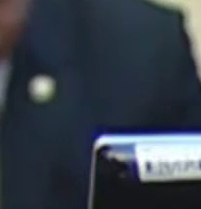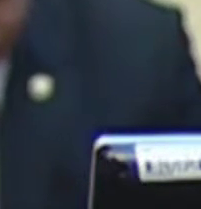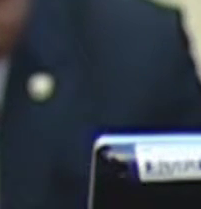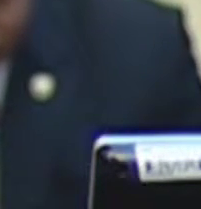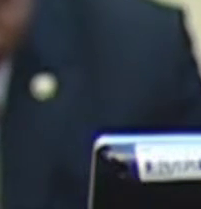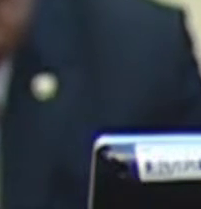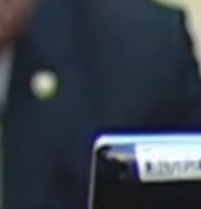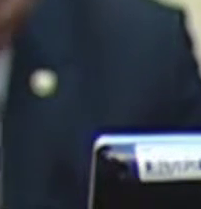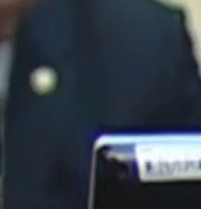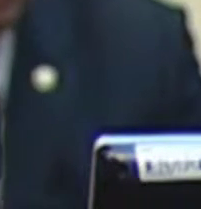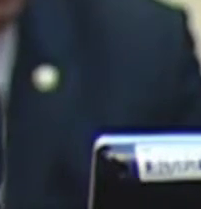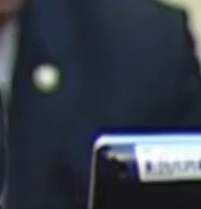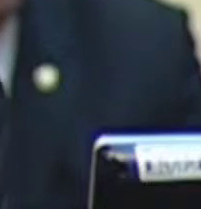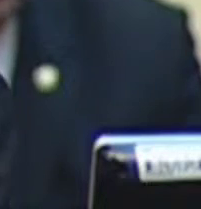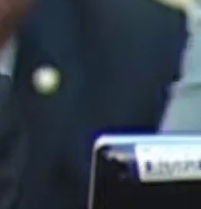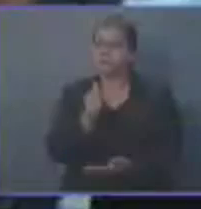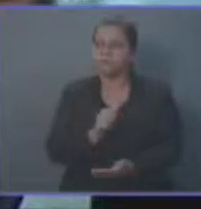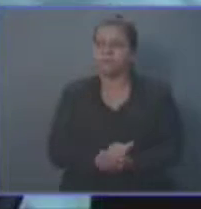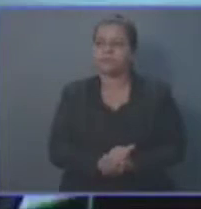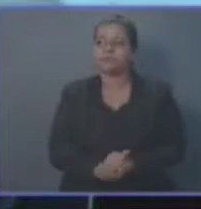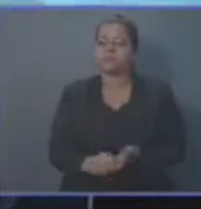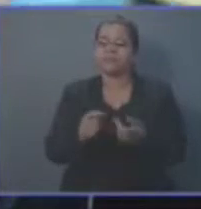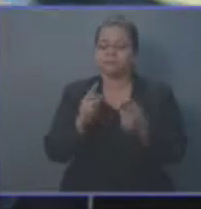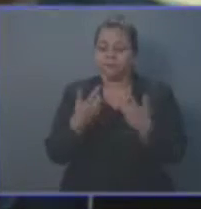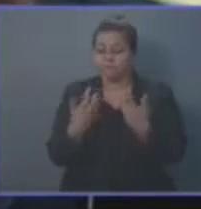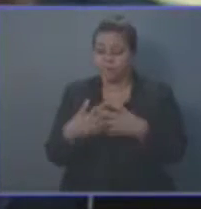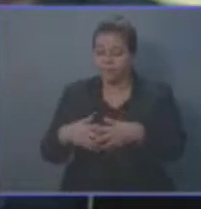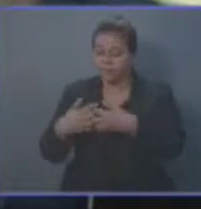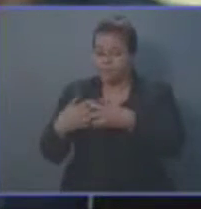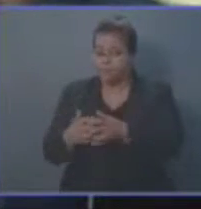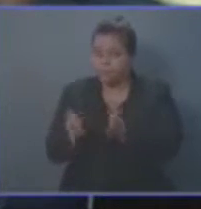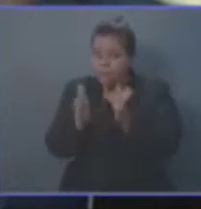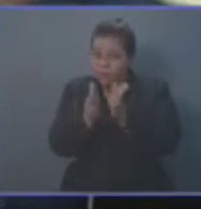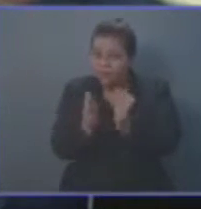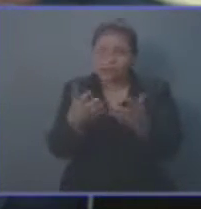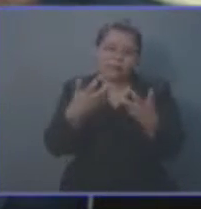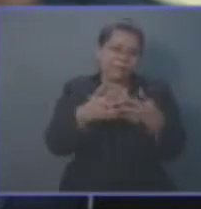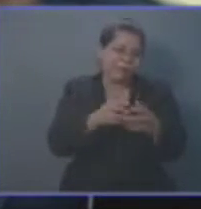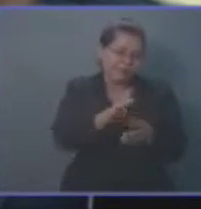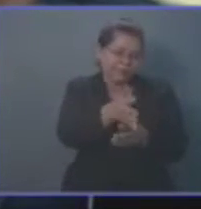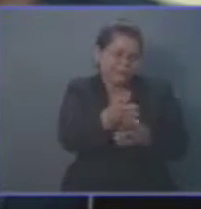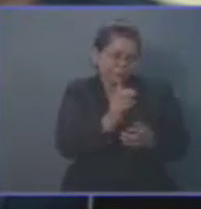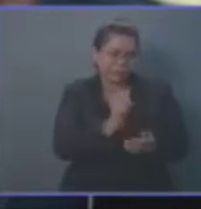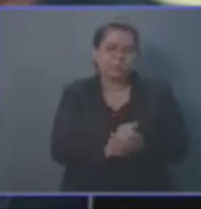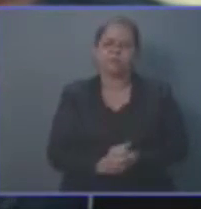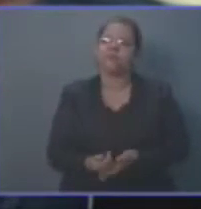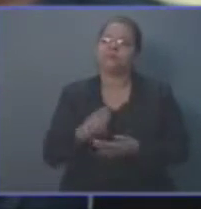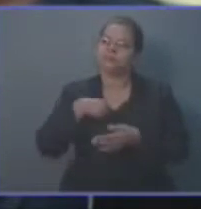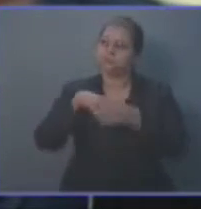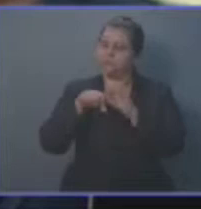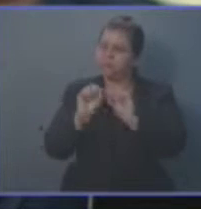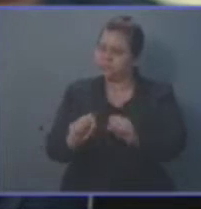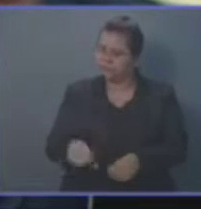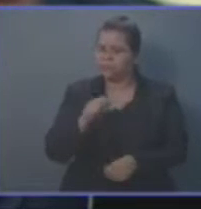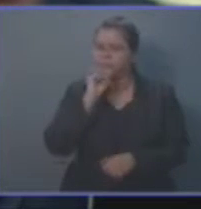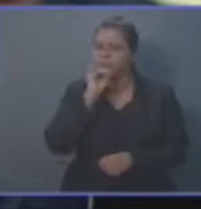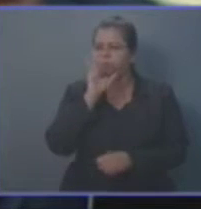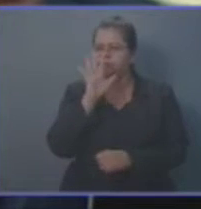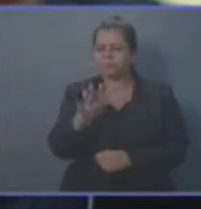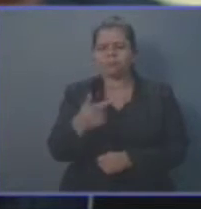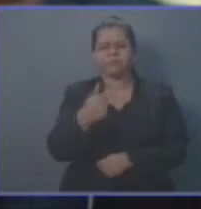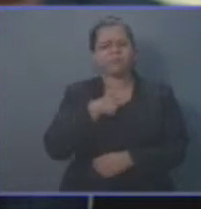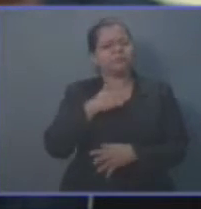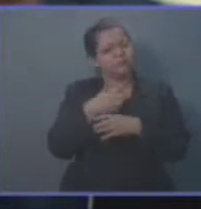maras. Las pequeñas y medianas empresas, me atrevo a decir con toda